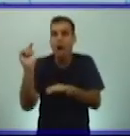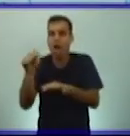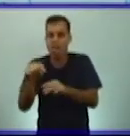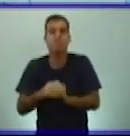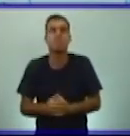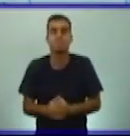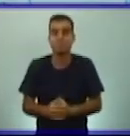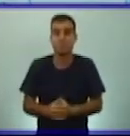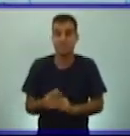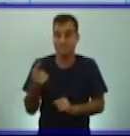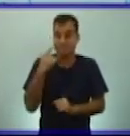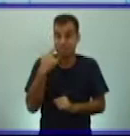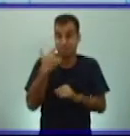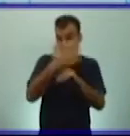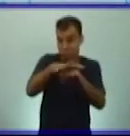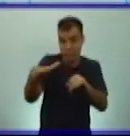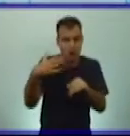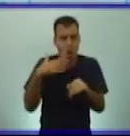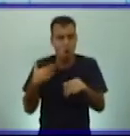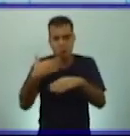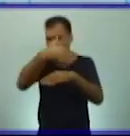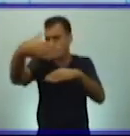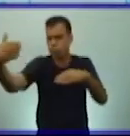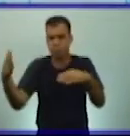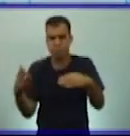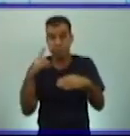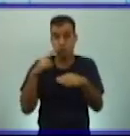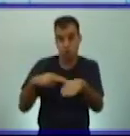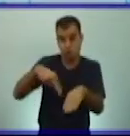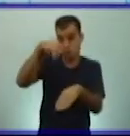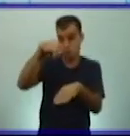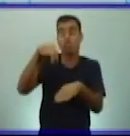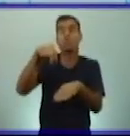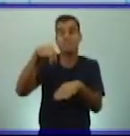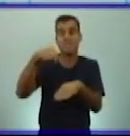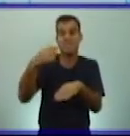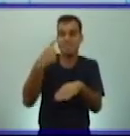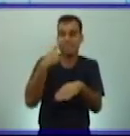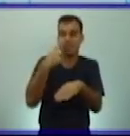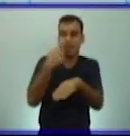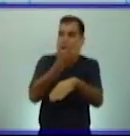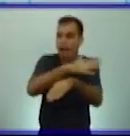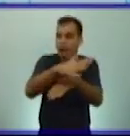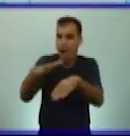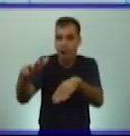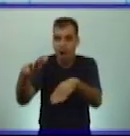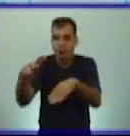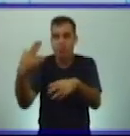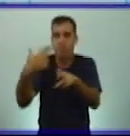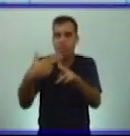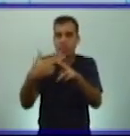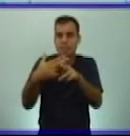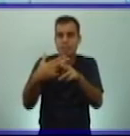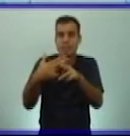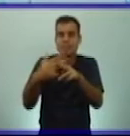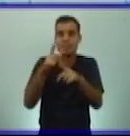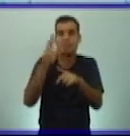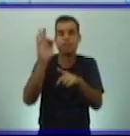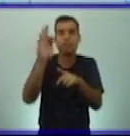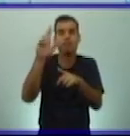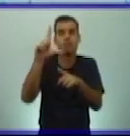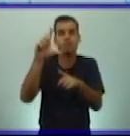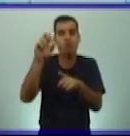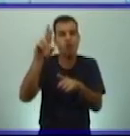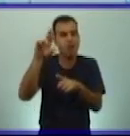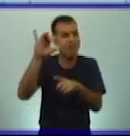límites marítimos son: al norte está bañado por las aguas del estrecho de la Florida, que lo separa